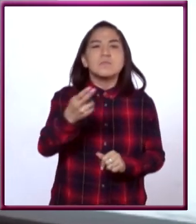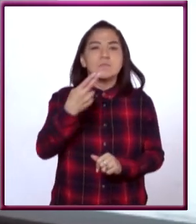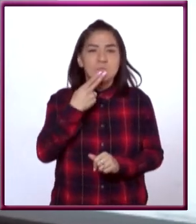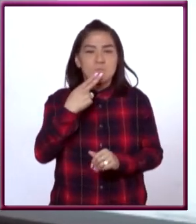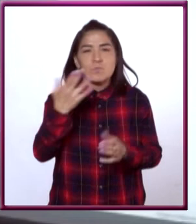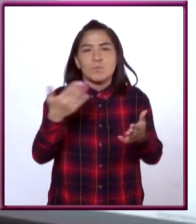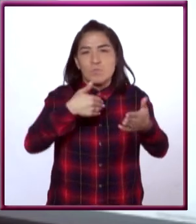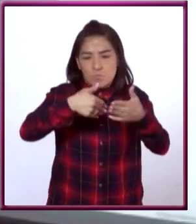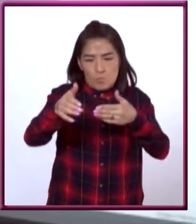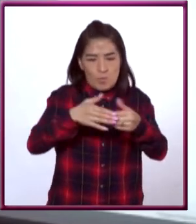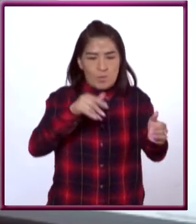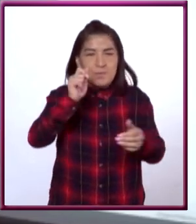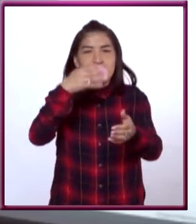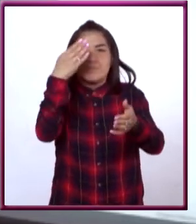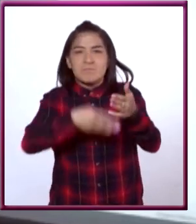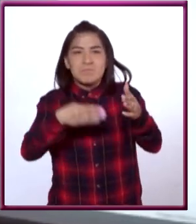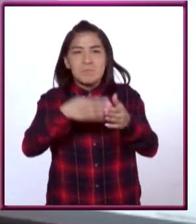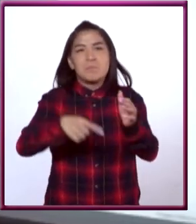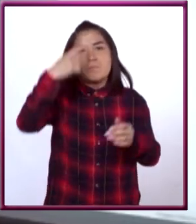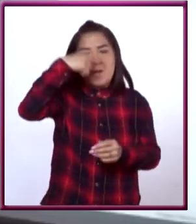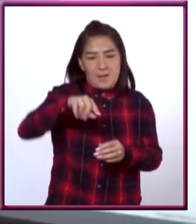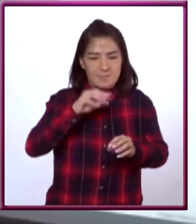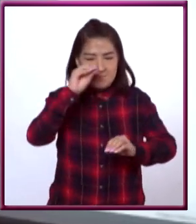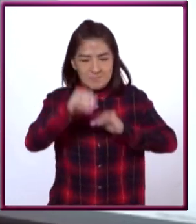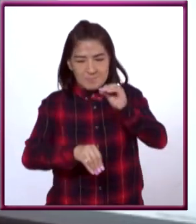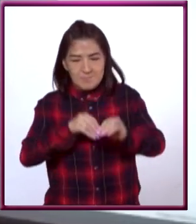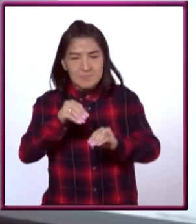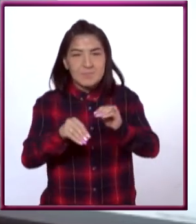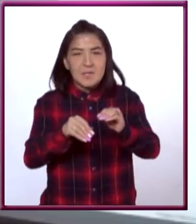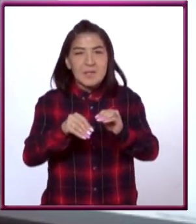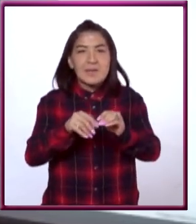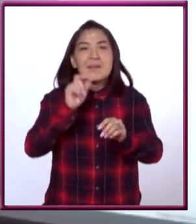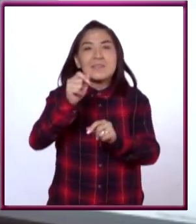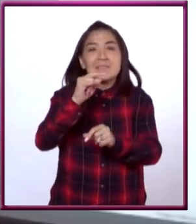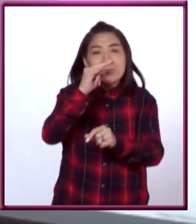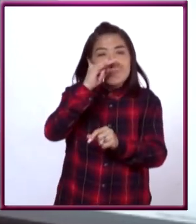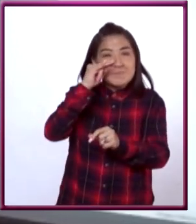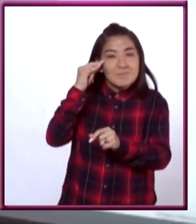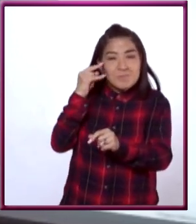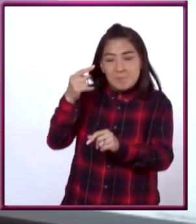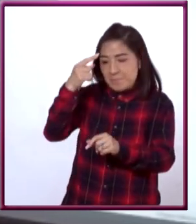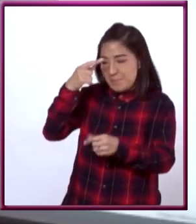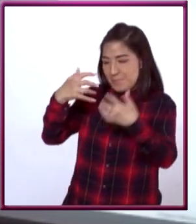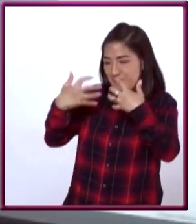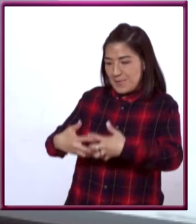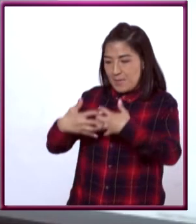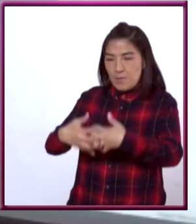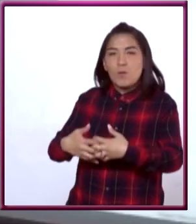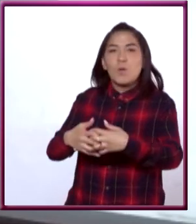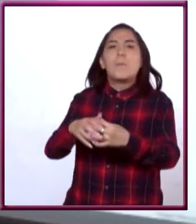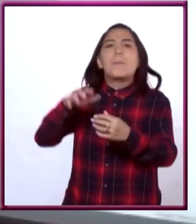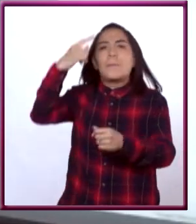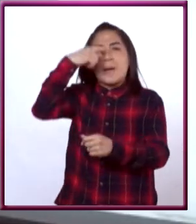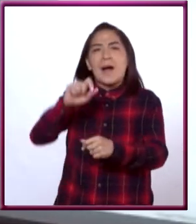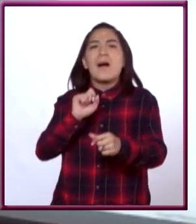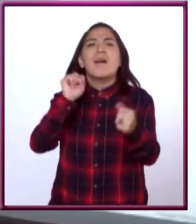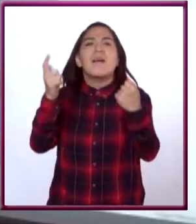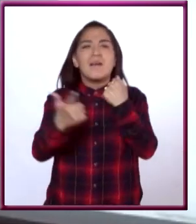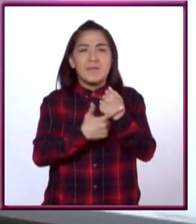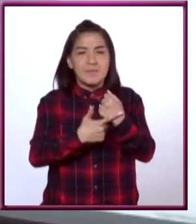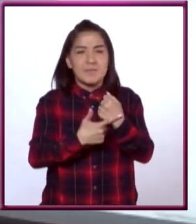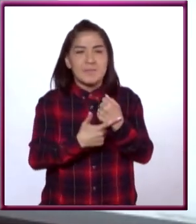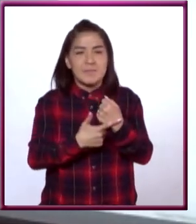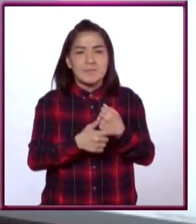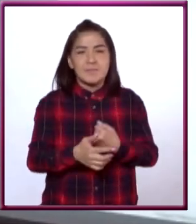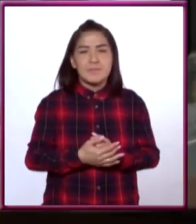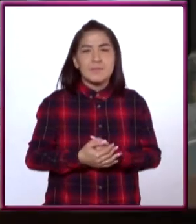las herramientas modernas que se utilizan para diseñar piezas que se van a fabricar con algún propósito. Es